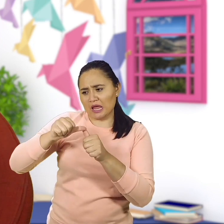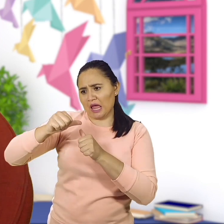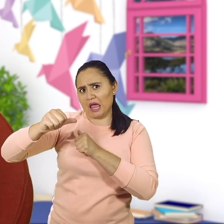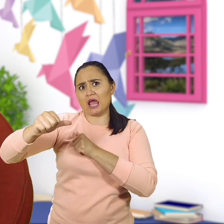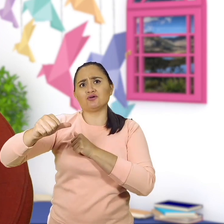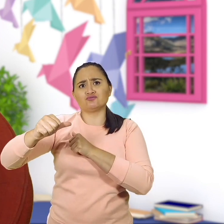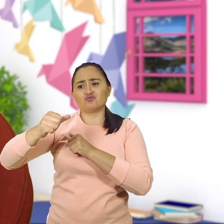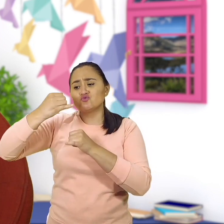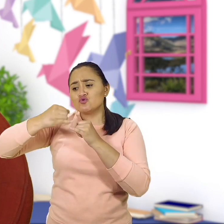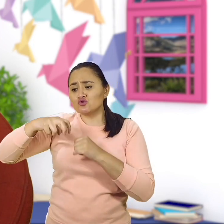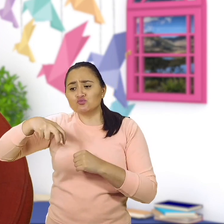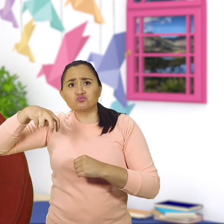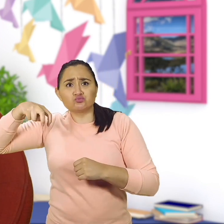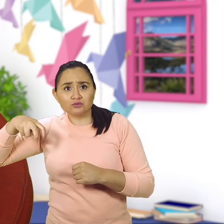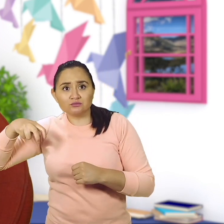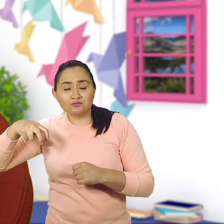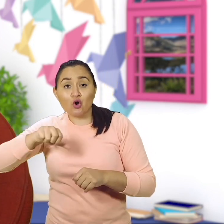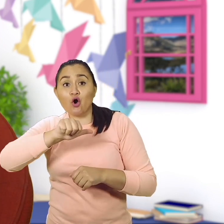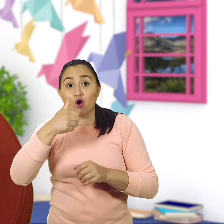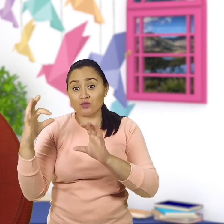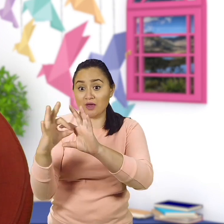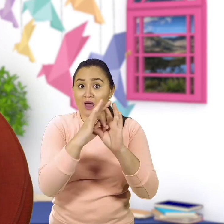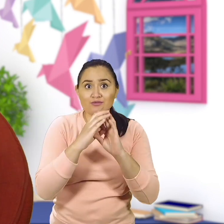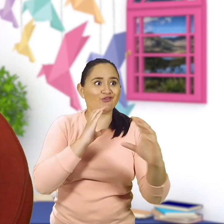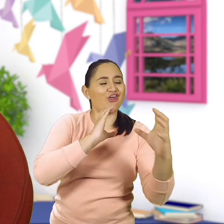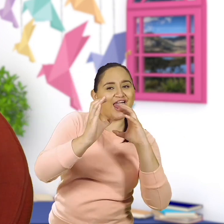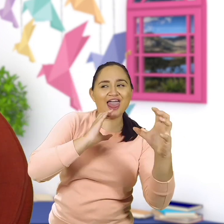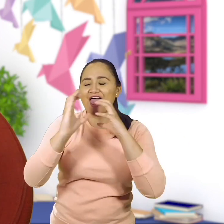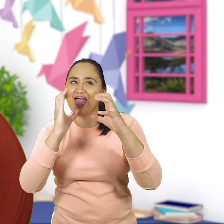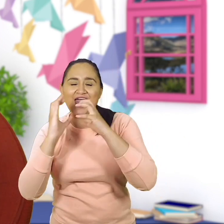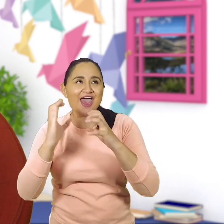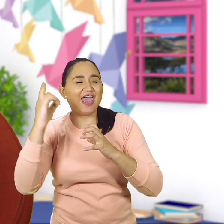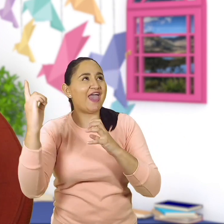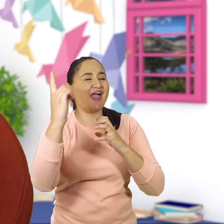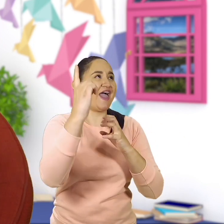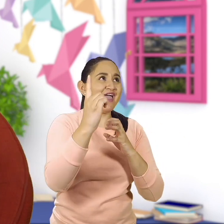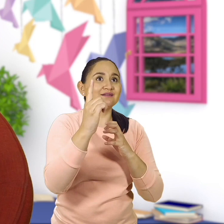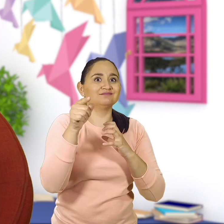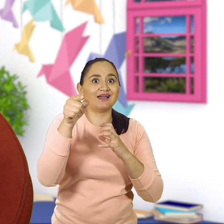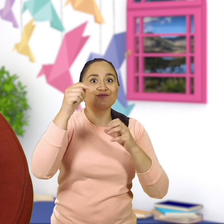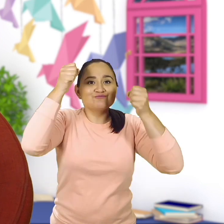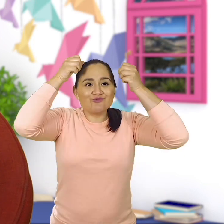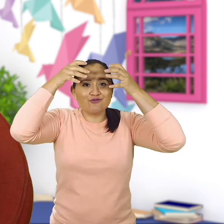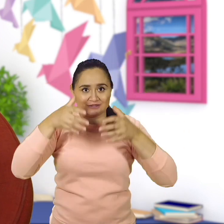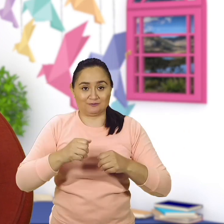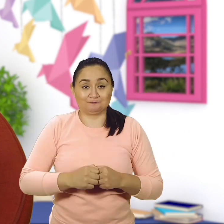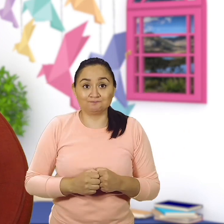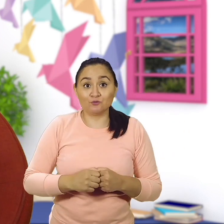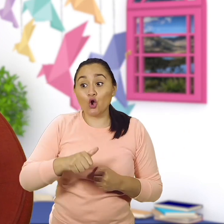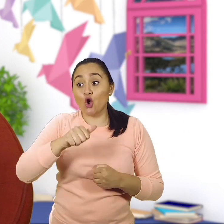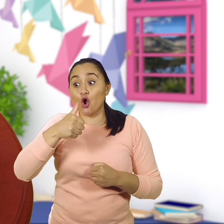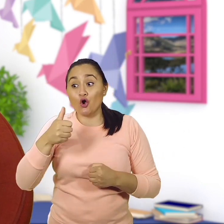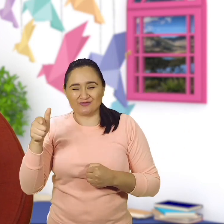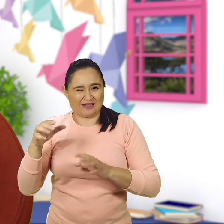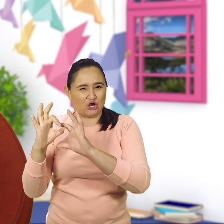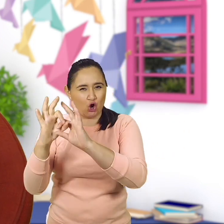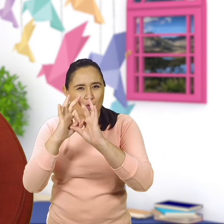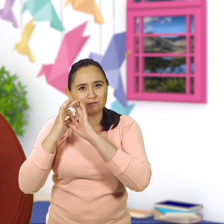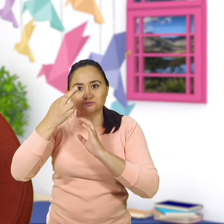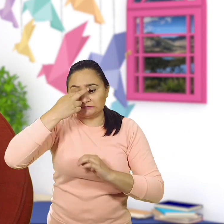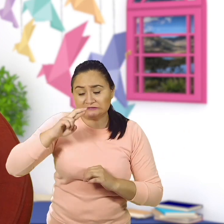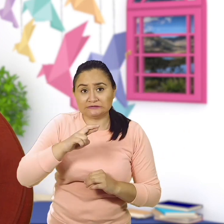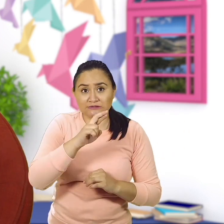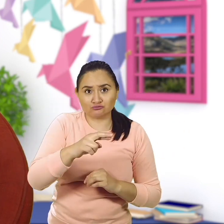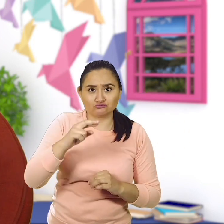compañeros conversaban tan animadamente que ninguno se dio cuenta de que había llegado la maestra. Así que Miguel Pérez, un